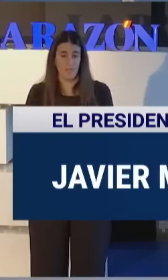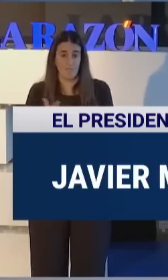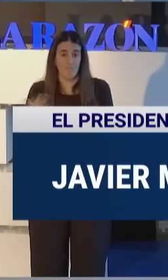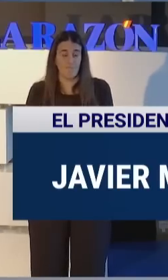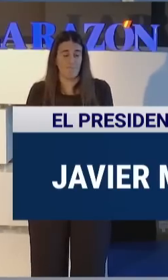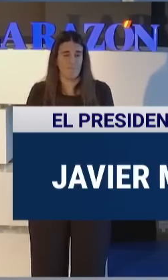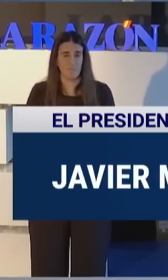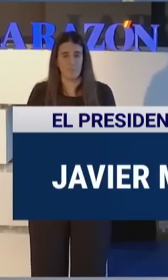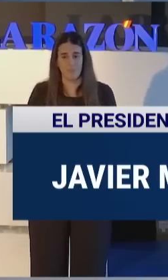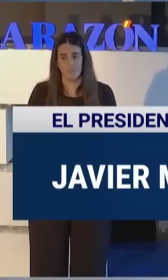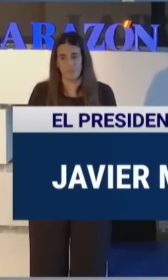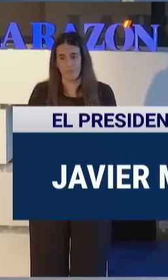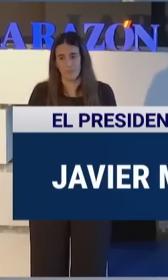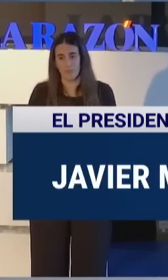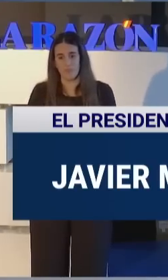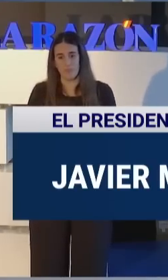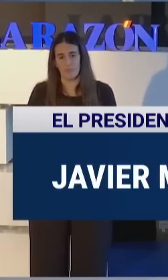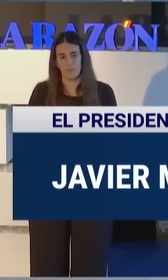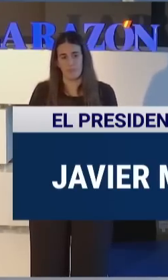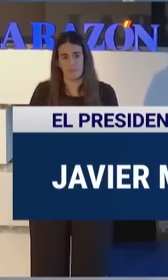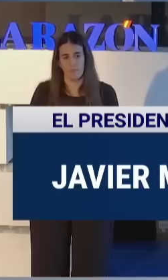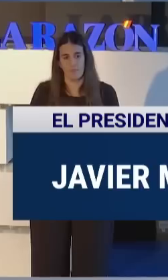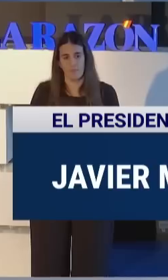esto es un tema que habría que